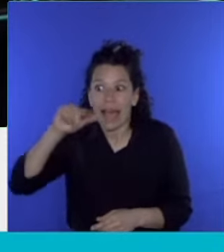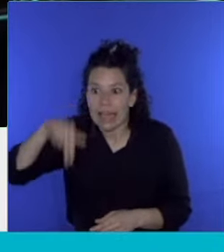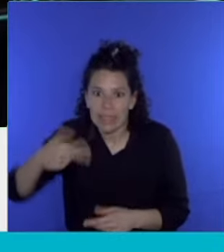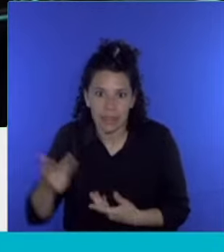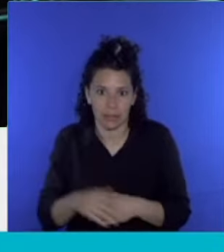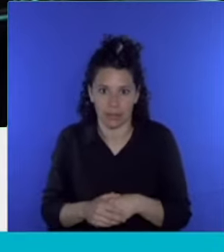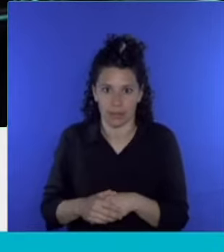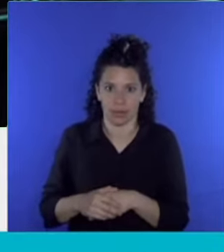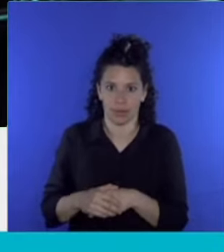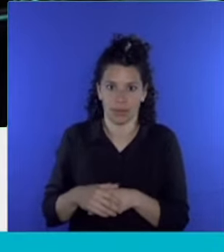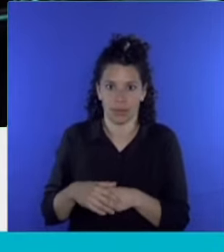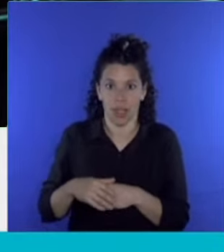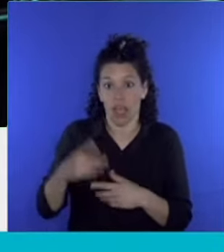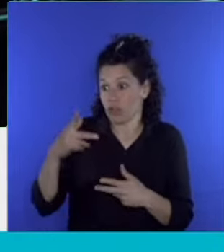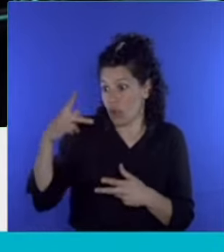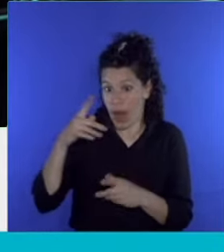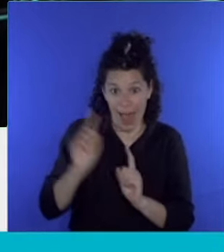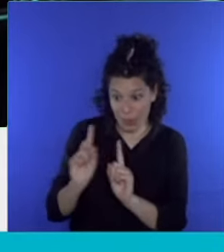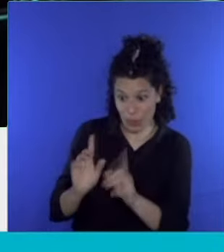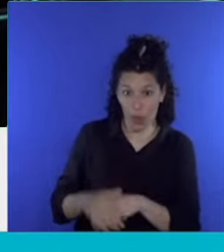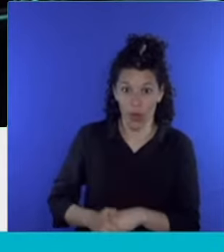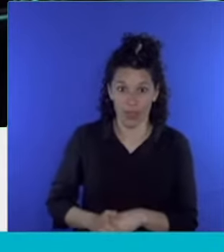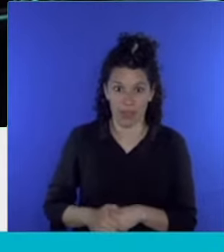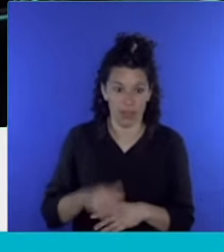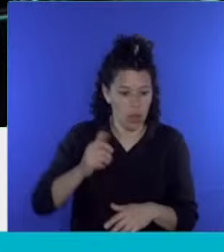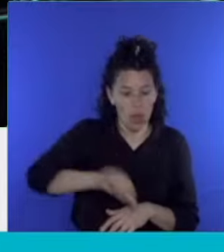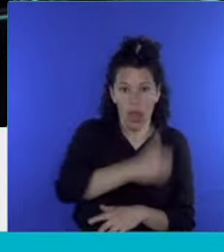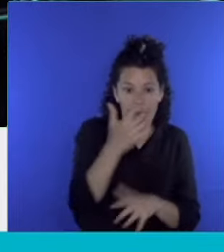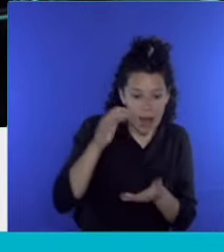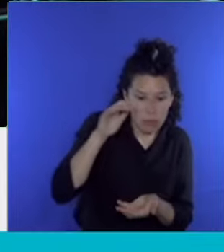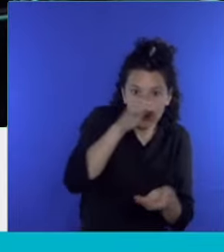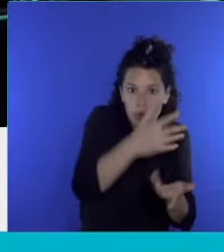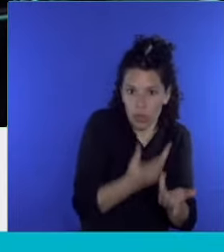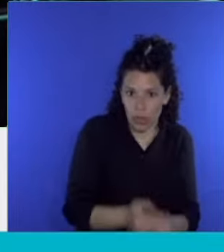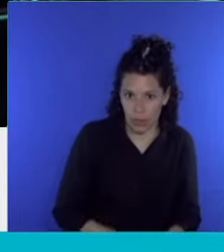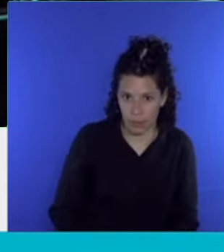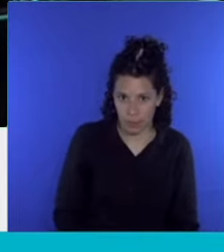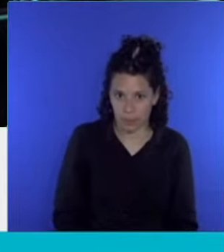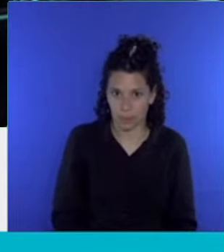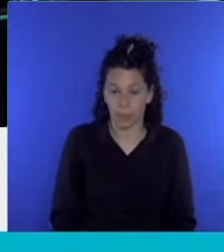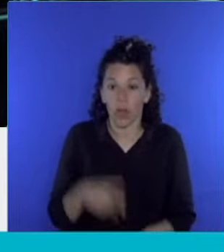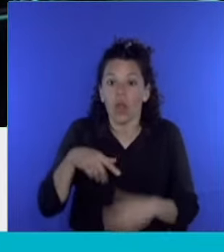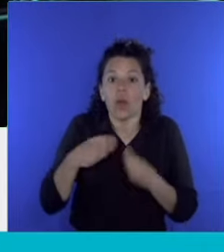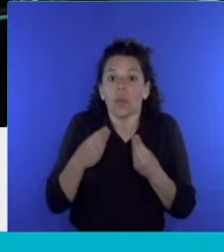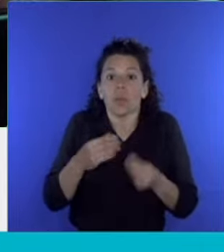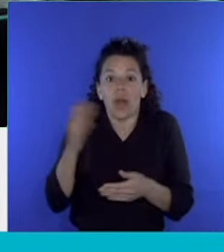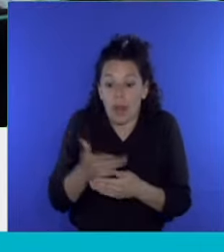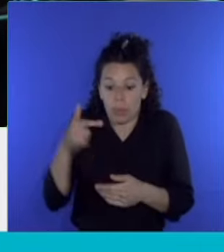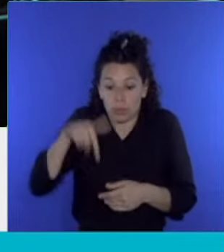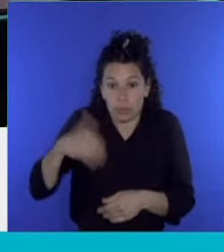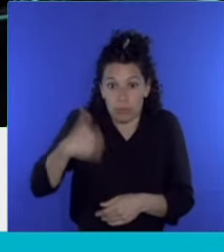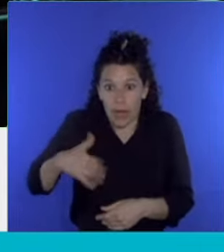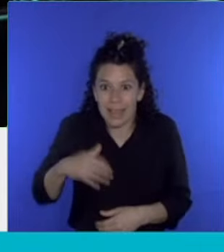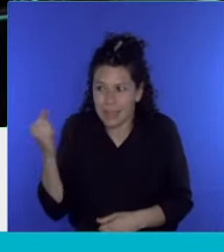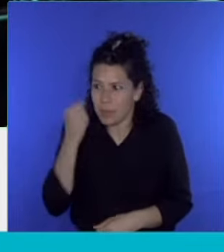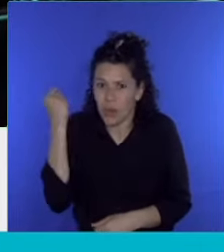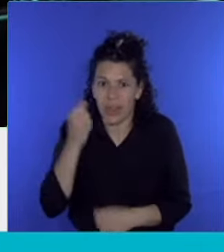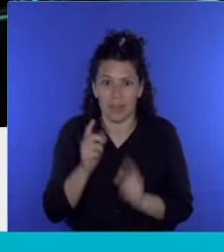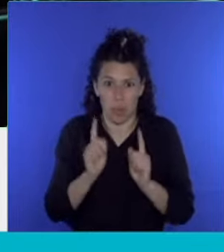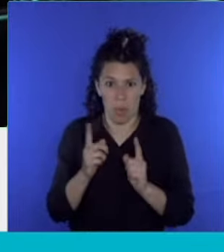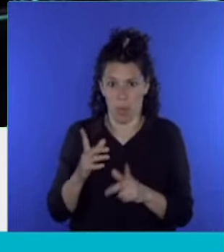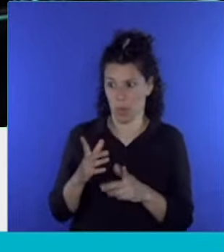Óscar porque la producción audiovisual de este país es importantísimo y por como decía la diputada